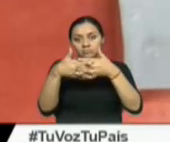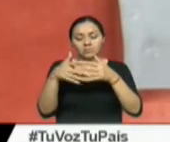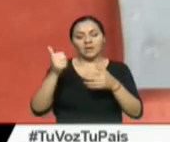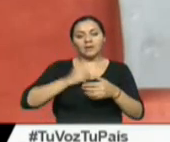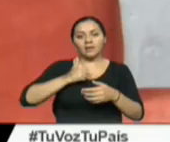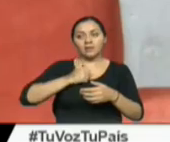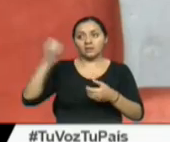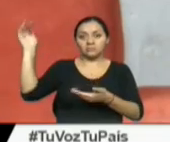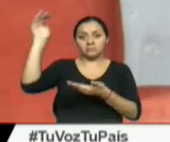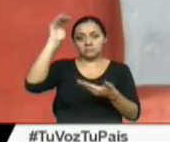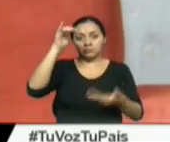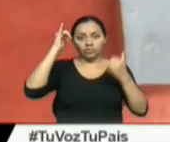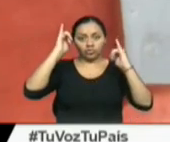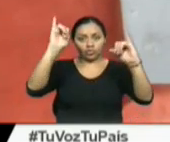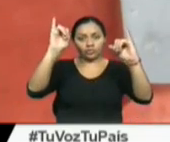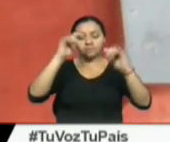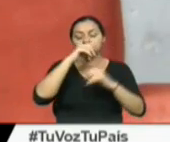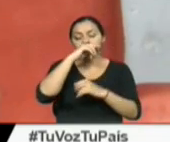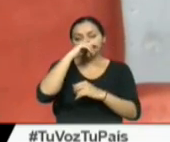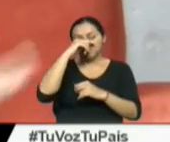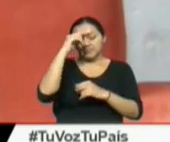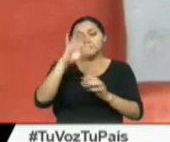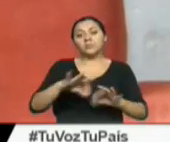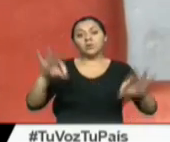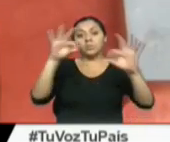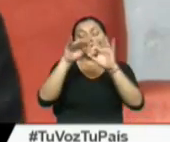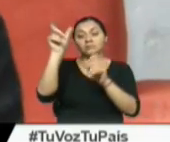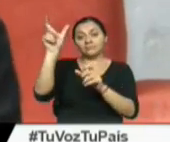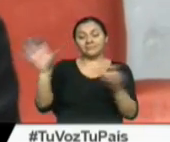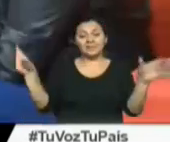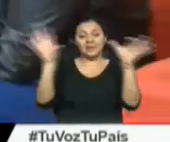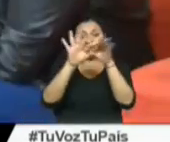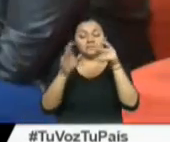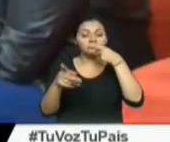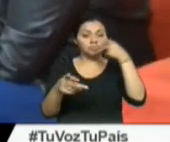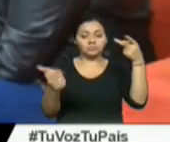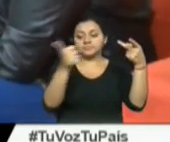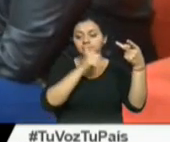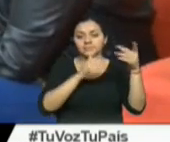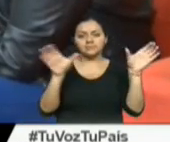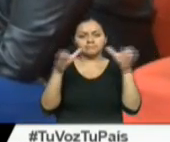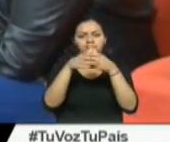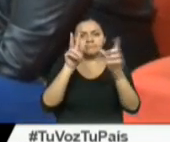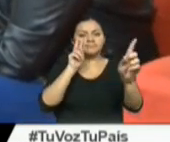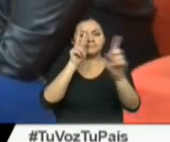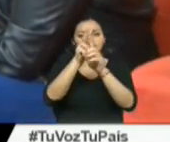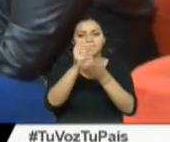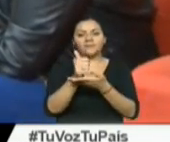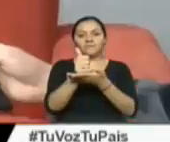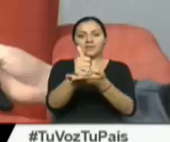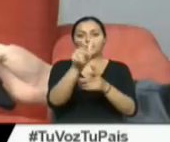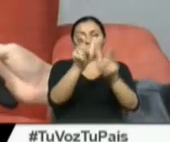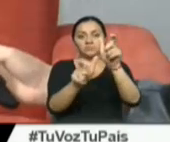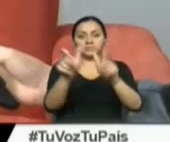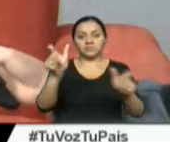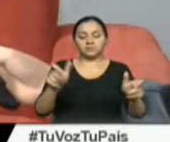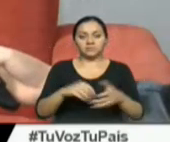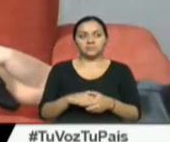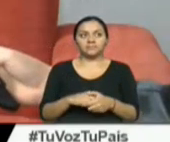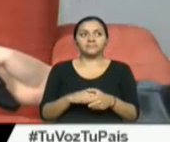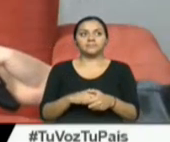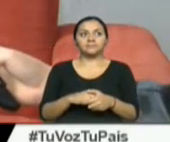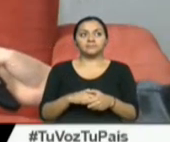punta. Mariana Tufiño resaltó la importancia de las alianzas público-privadas en miras del beneficio ciudadano. El